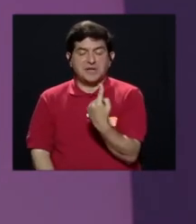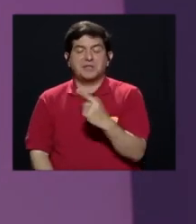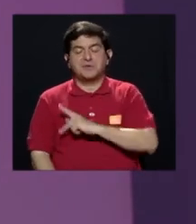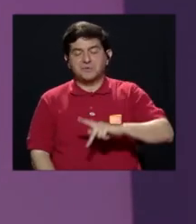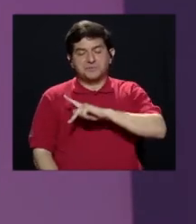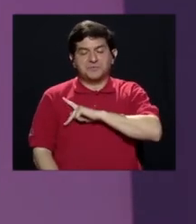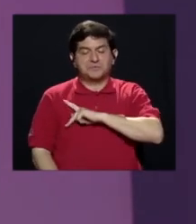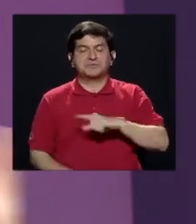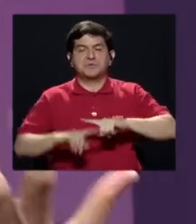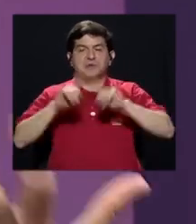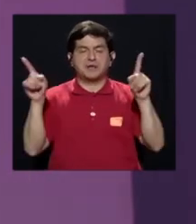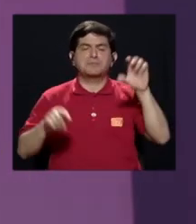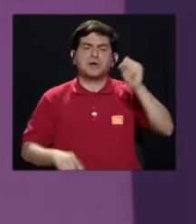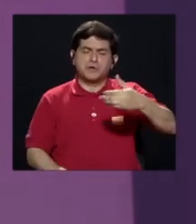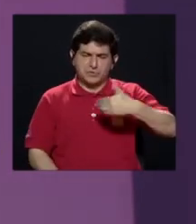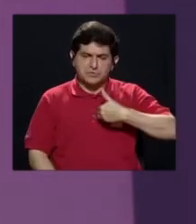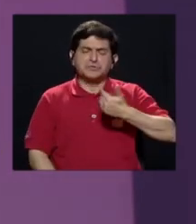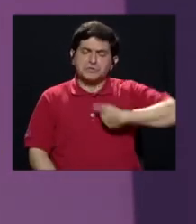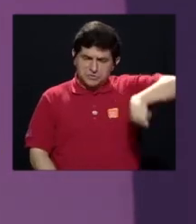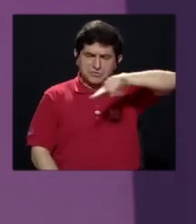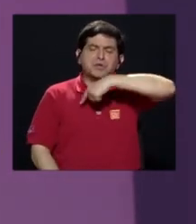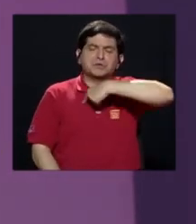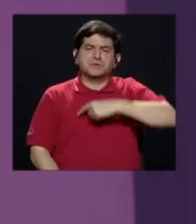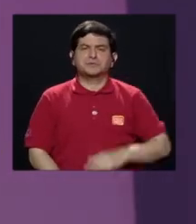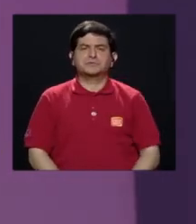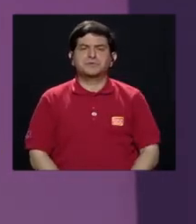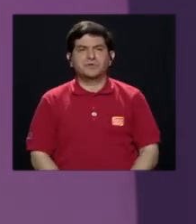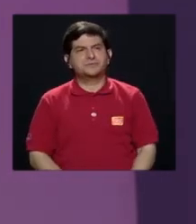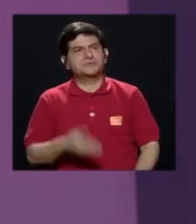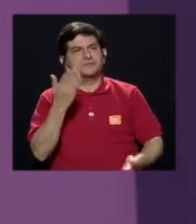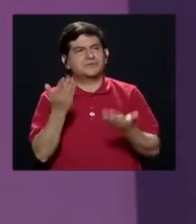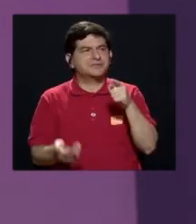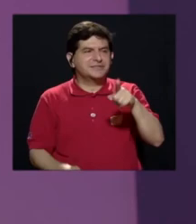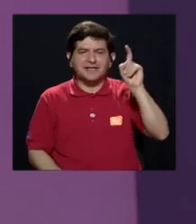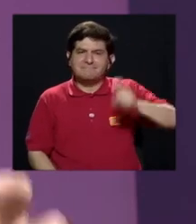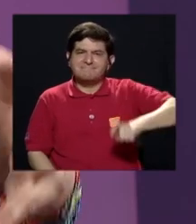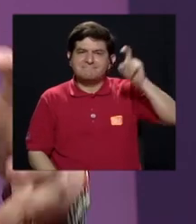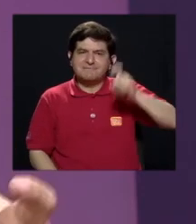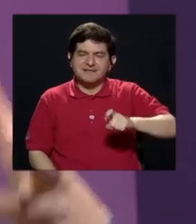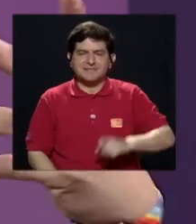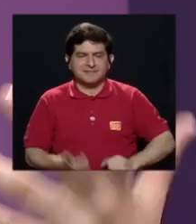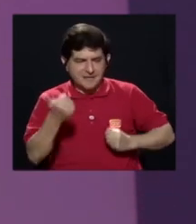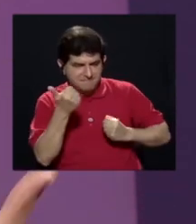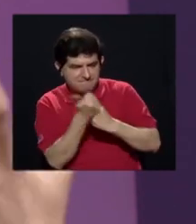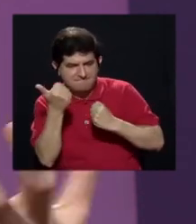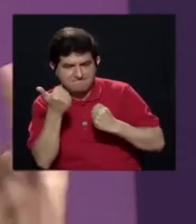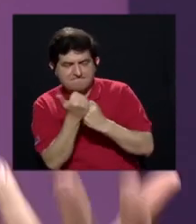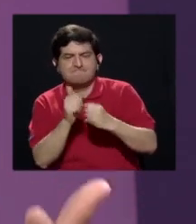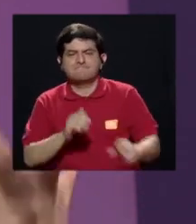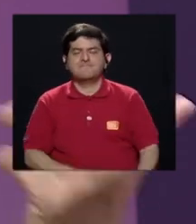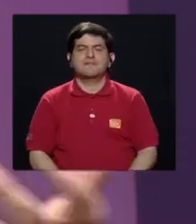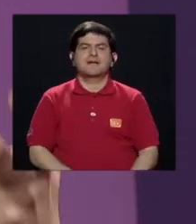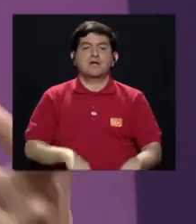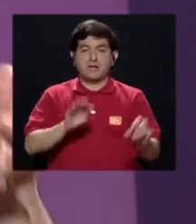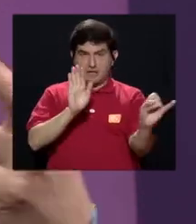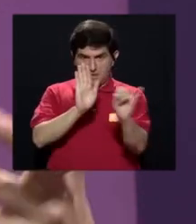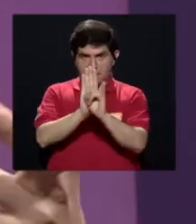personal, pero sí tenemos como esa necesidad de reforzar como nuestra